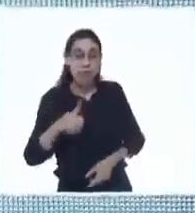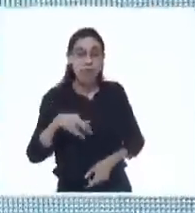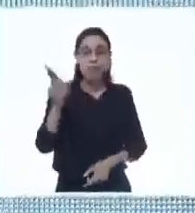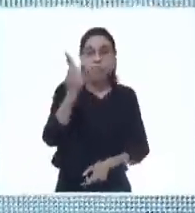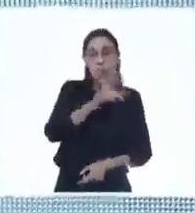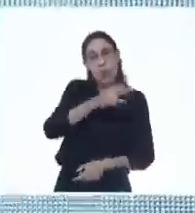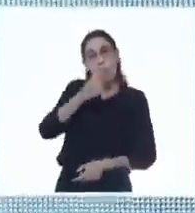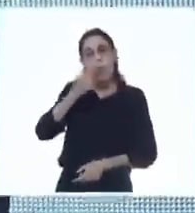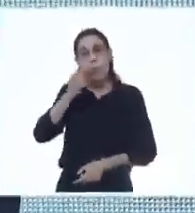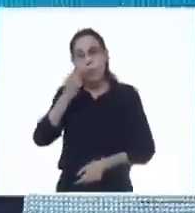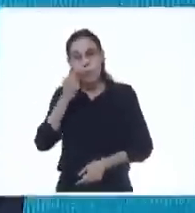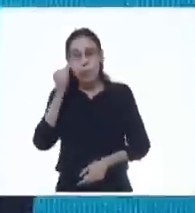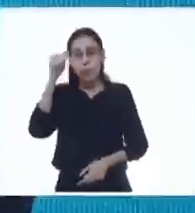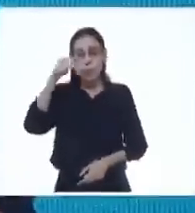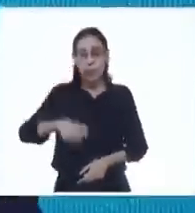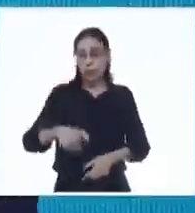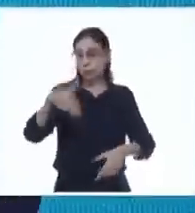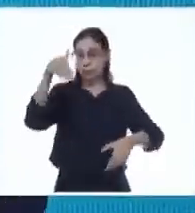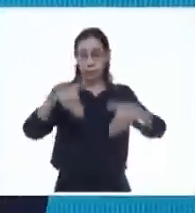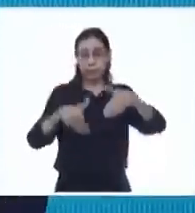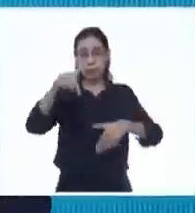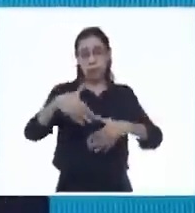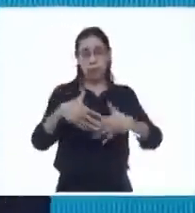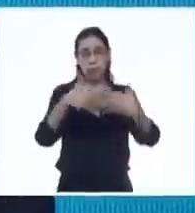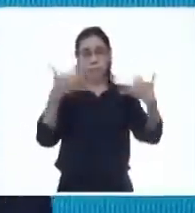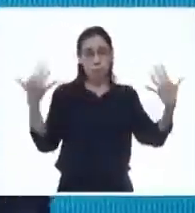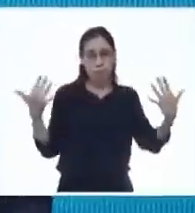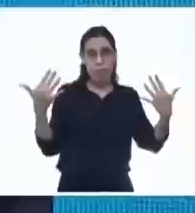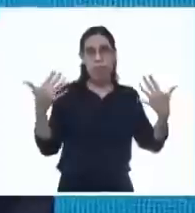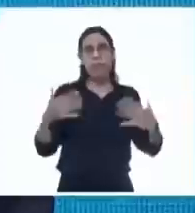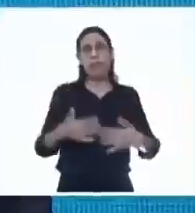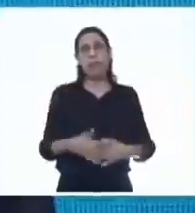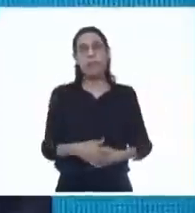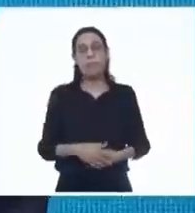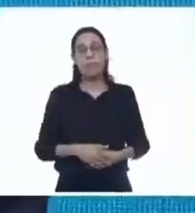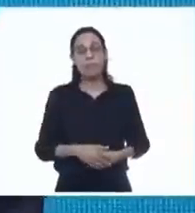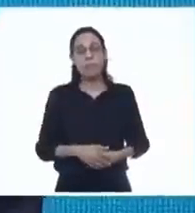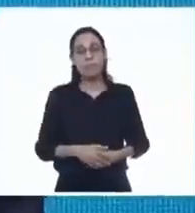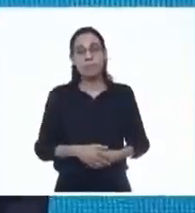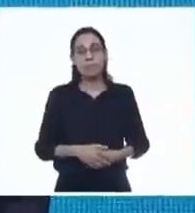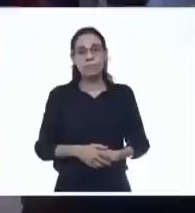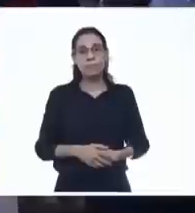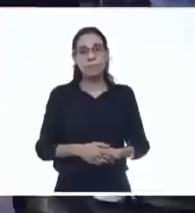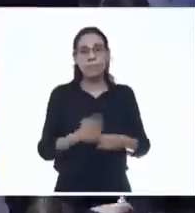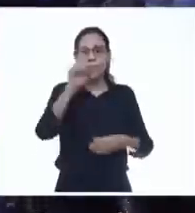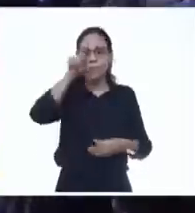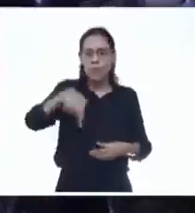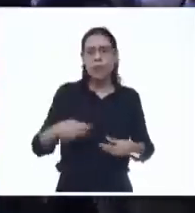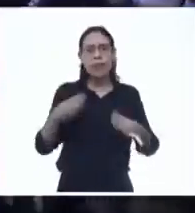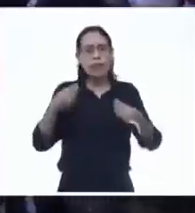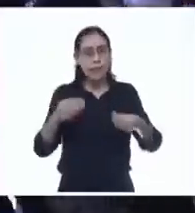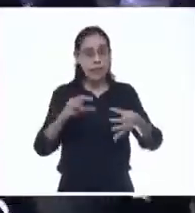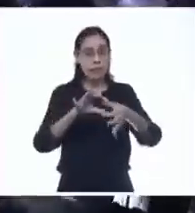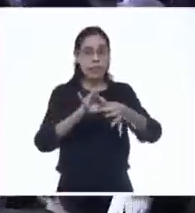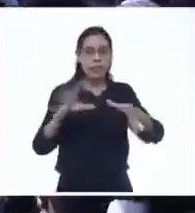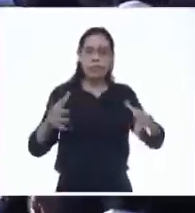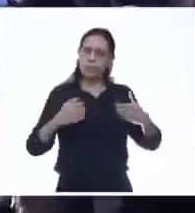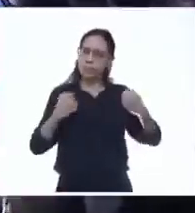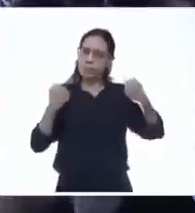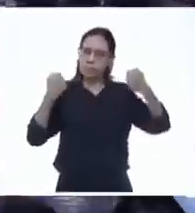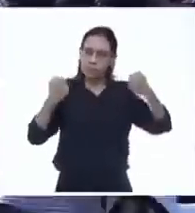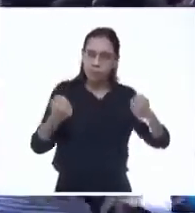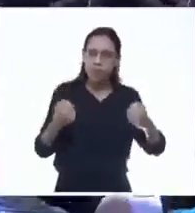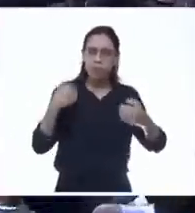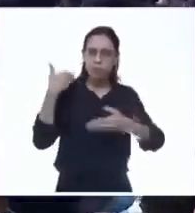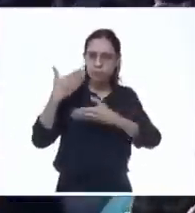que esta gran jornada democrática hace que hoy nuestra democracia salga más fuerte, más robusta, y eso de alguna